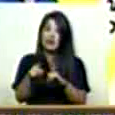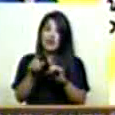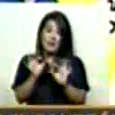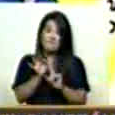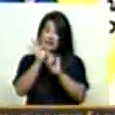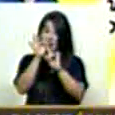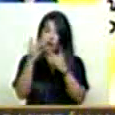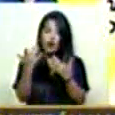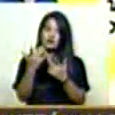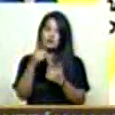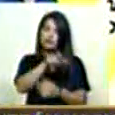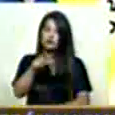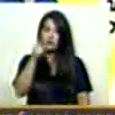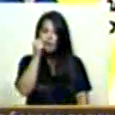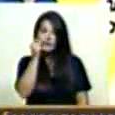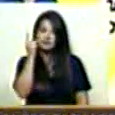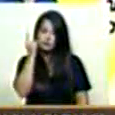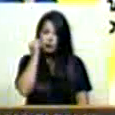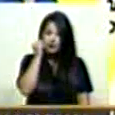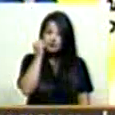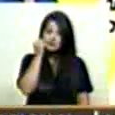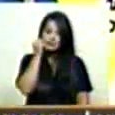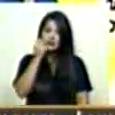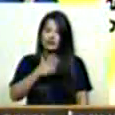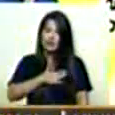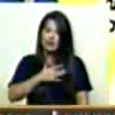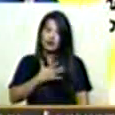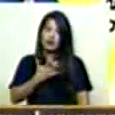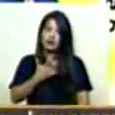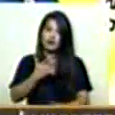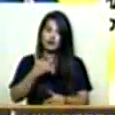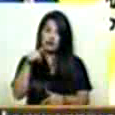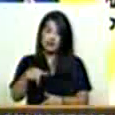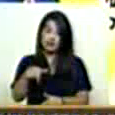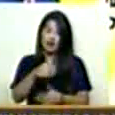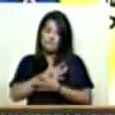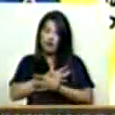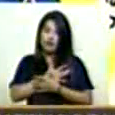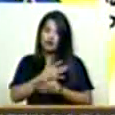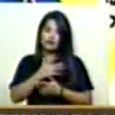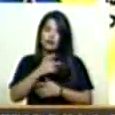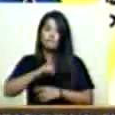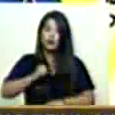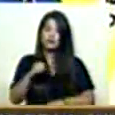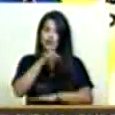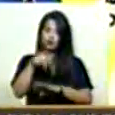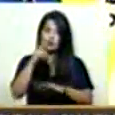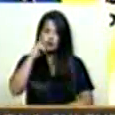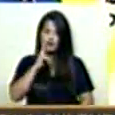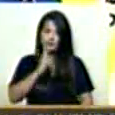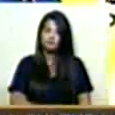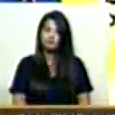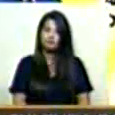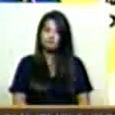a los hombres y mujeres de nuestra querida nacional nuestra querida policía nacional bolivariana